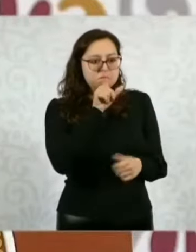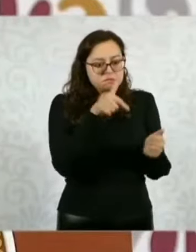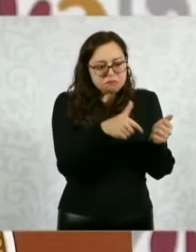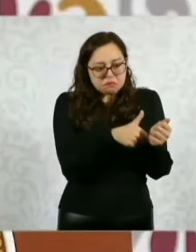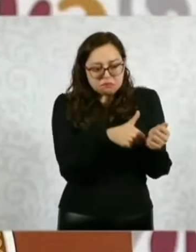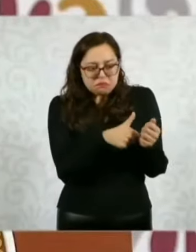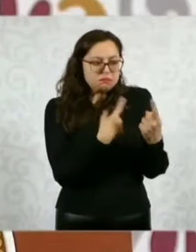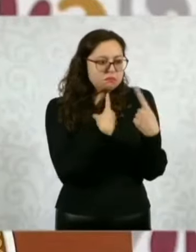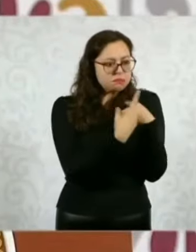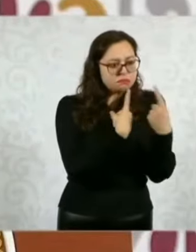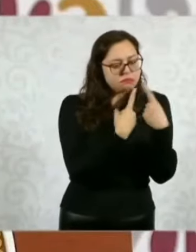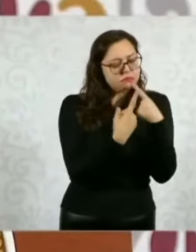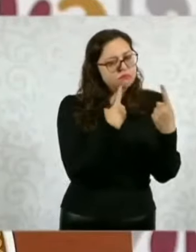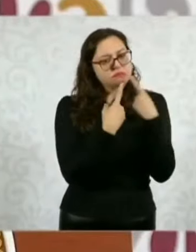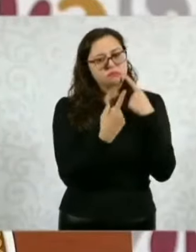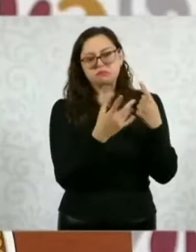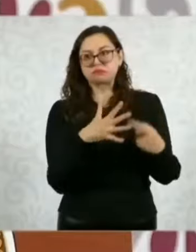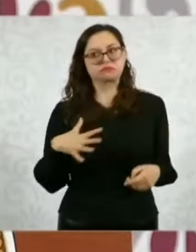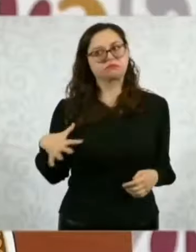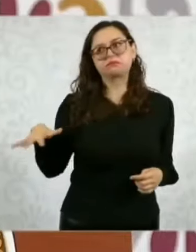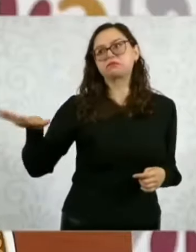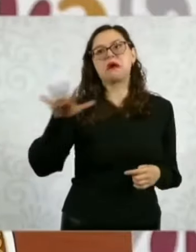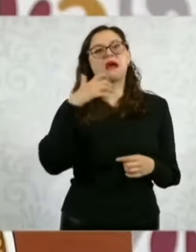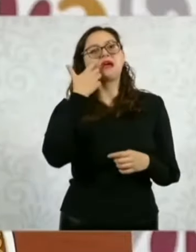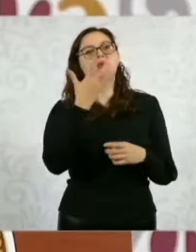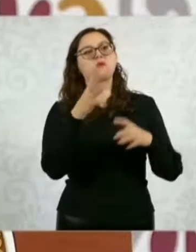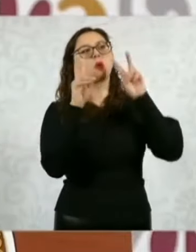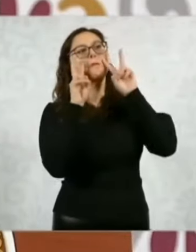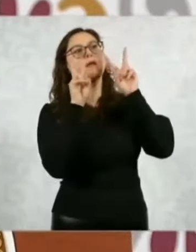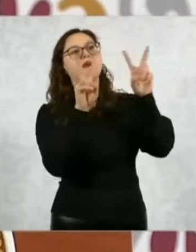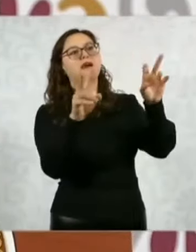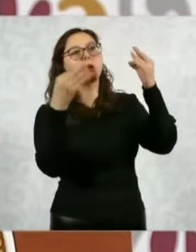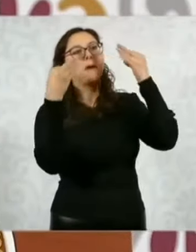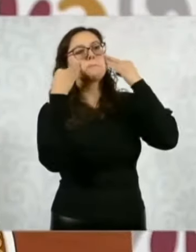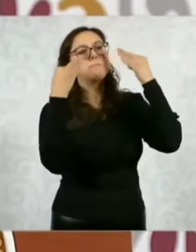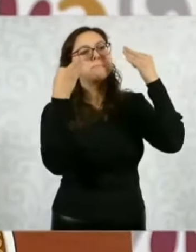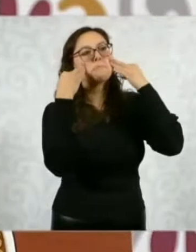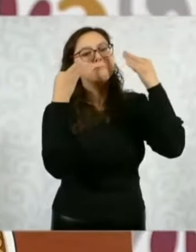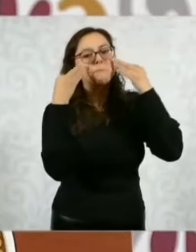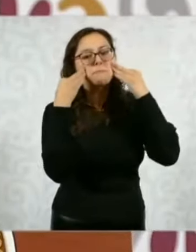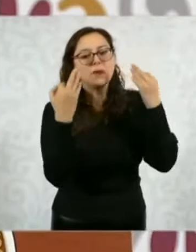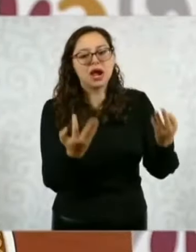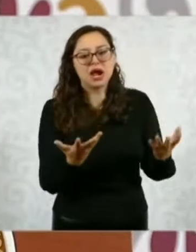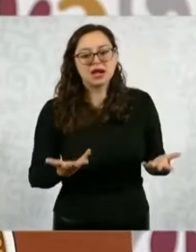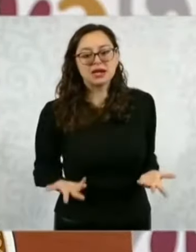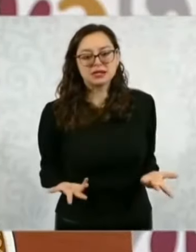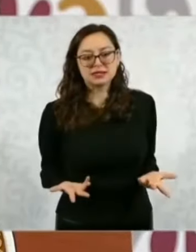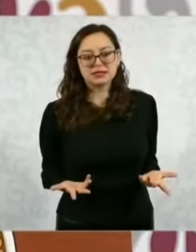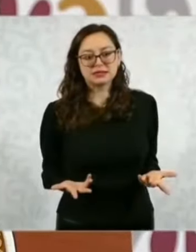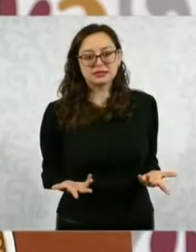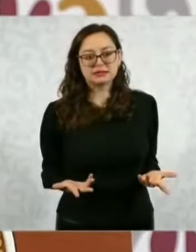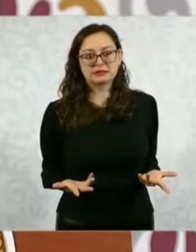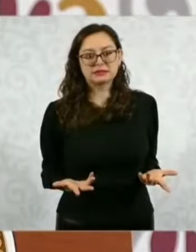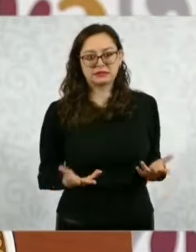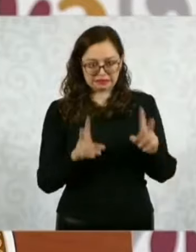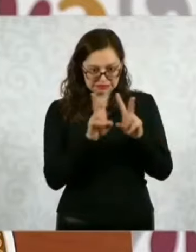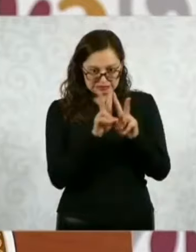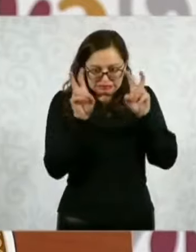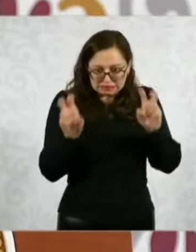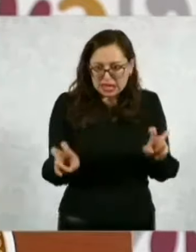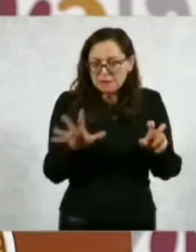y para ventilar el asunto público, el asunto nacional, que